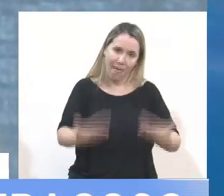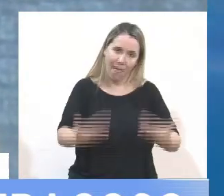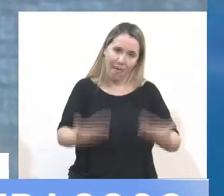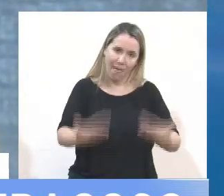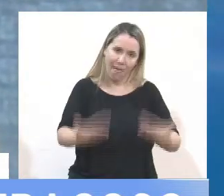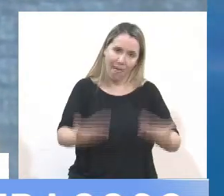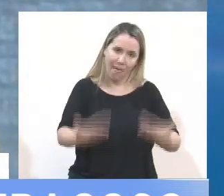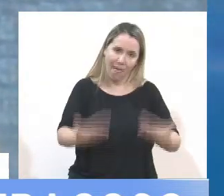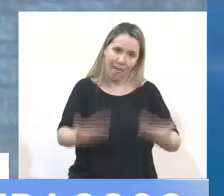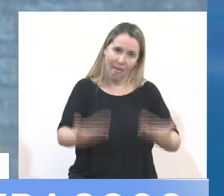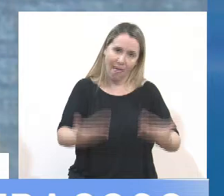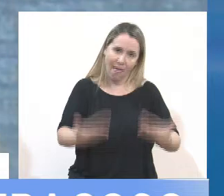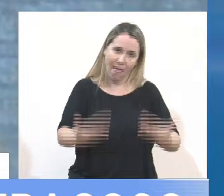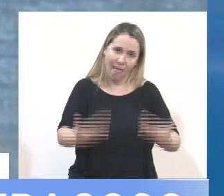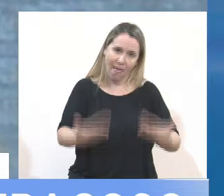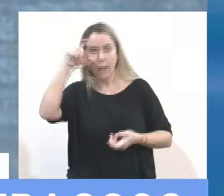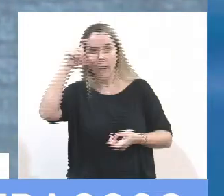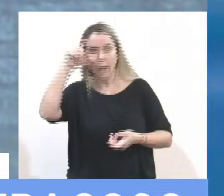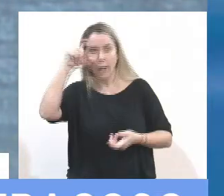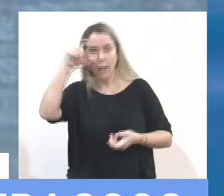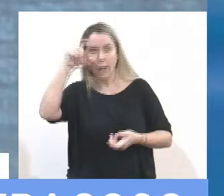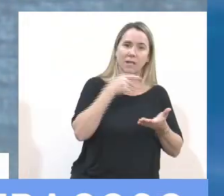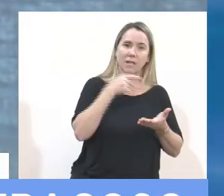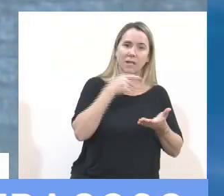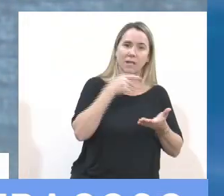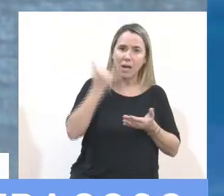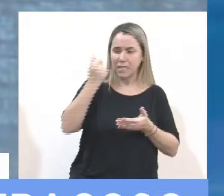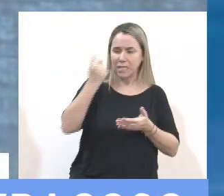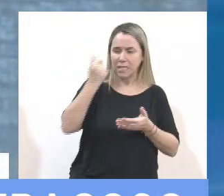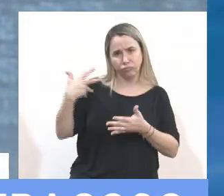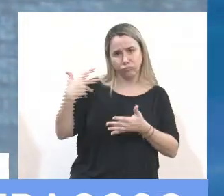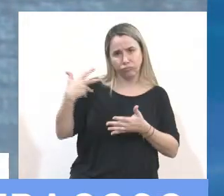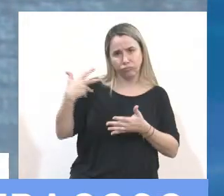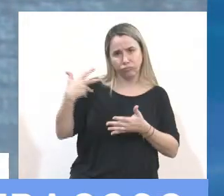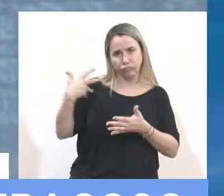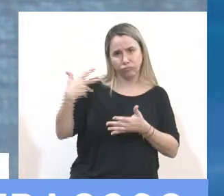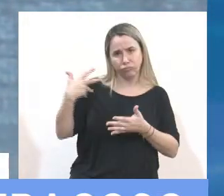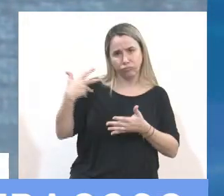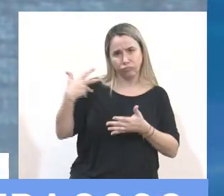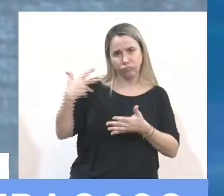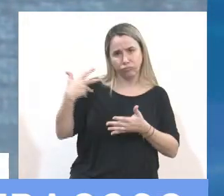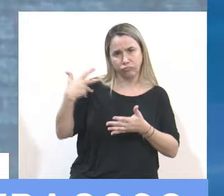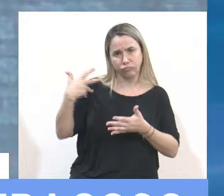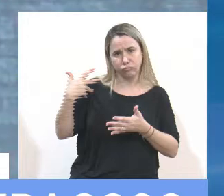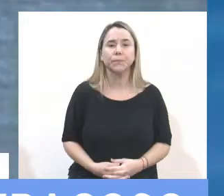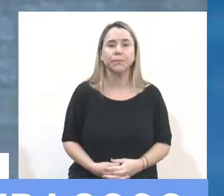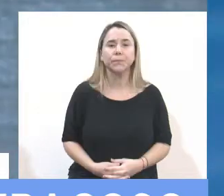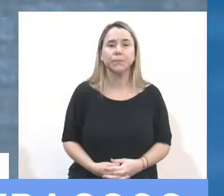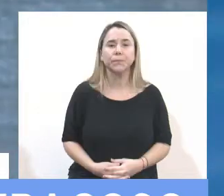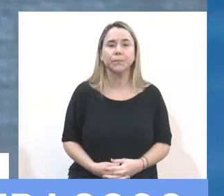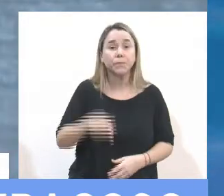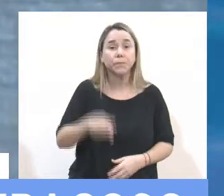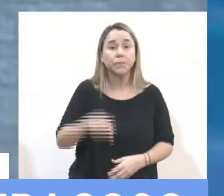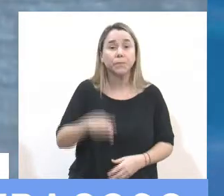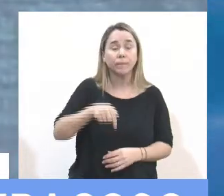tarea a la senadora Durey y a la senadora Catalfamo, con quien venimos trabajando realmente codo a codo. Y en